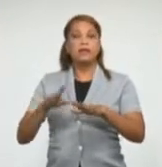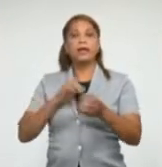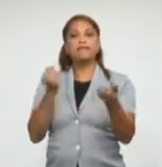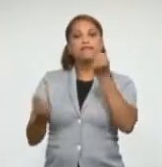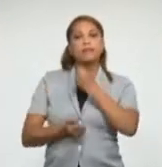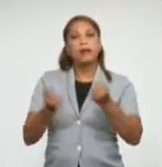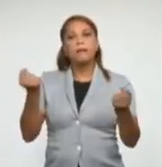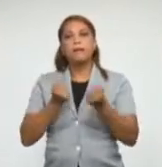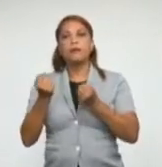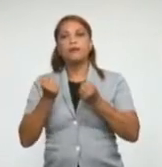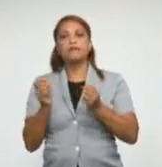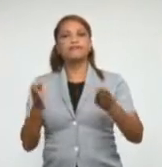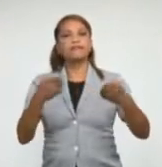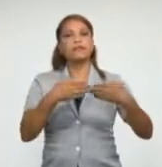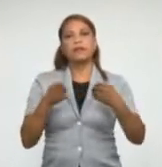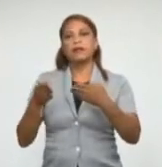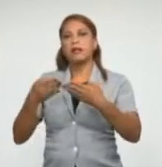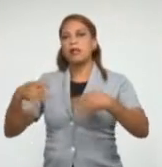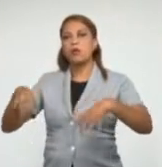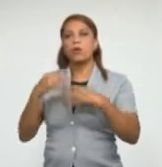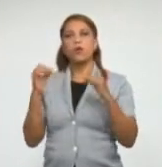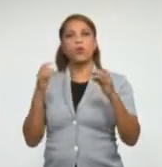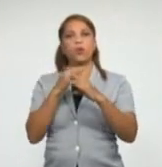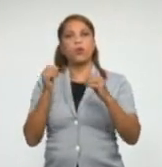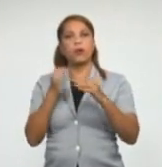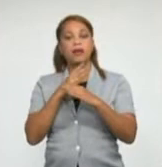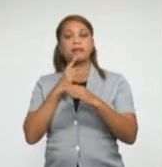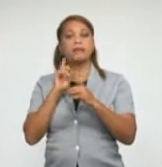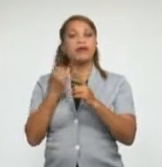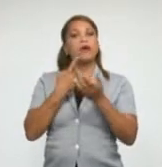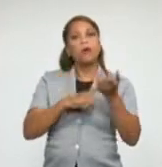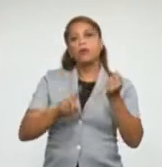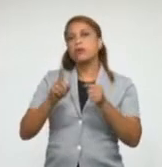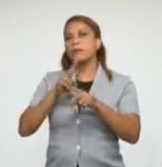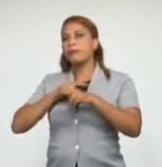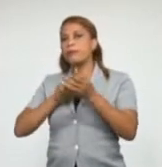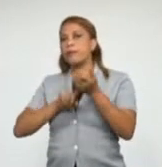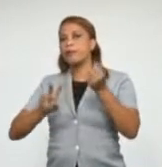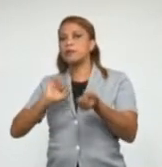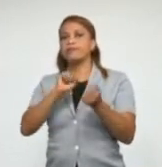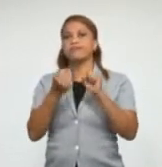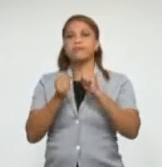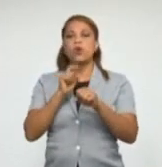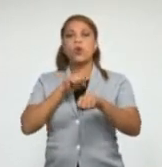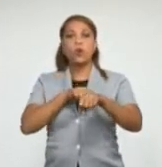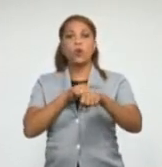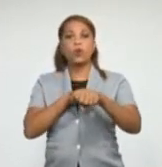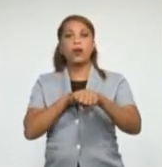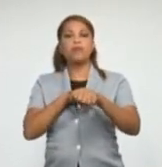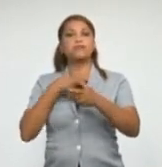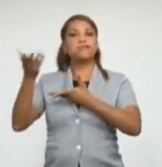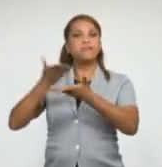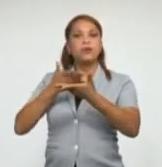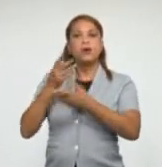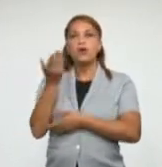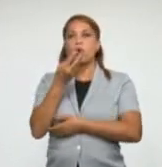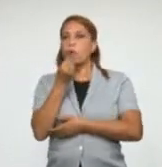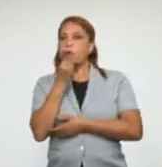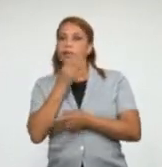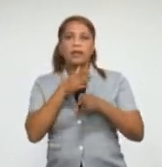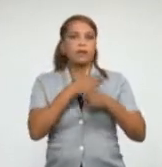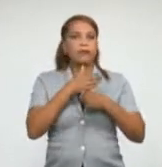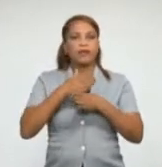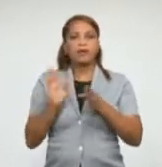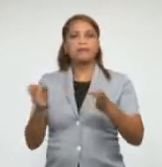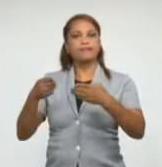mantienen cerradas las vías de acceso a la ciudad cabecera y se reajustaron los horarios en los comercios, con el fin de reducir la movilidad de las personas